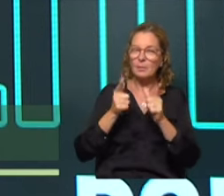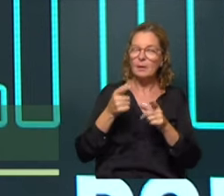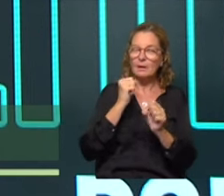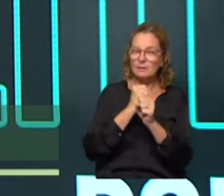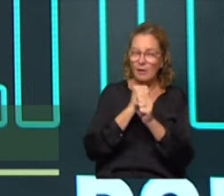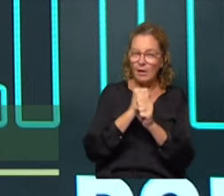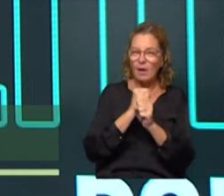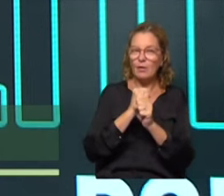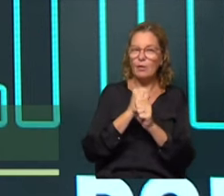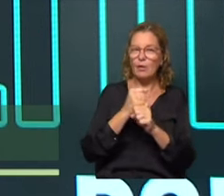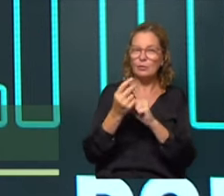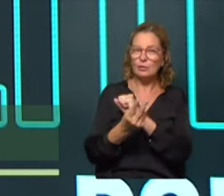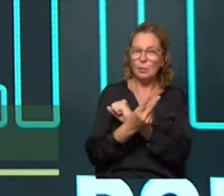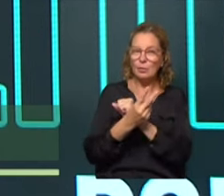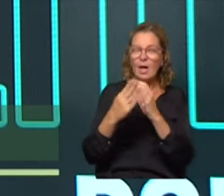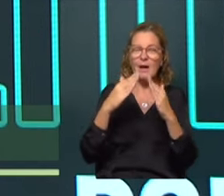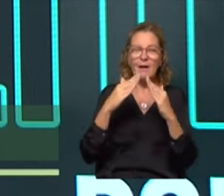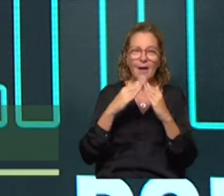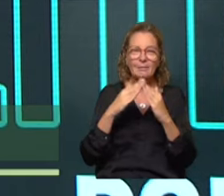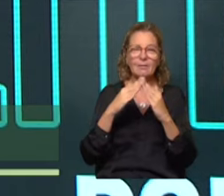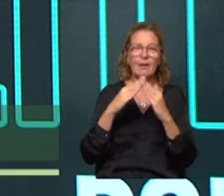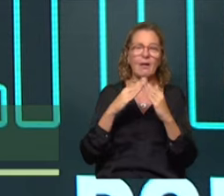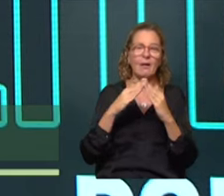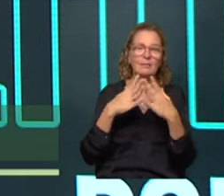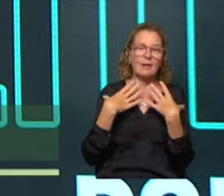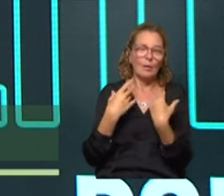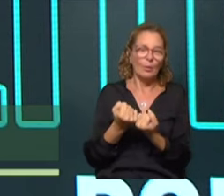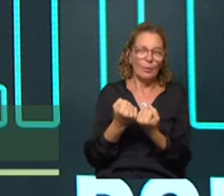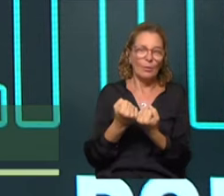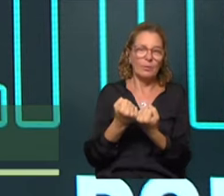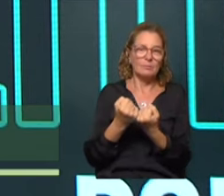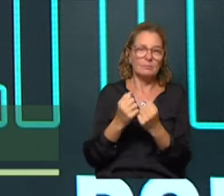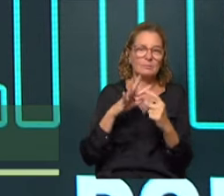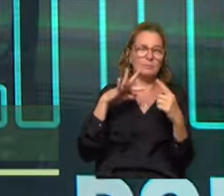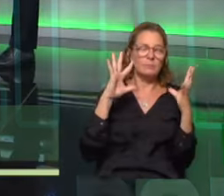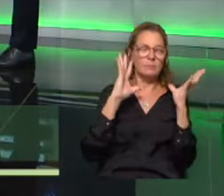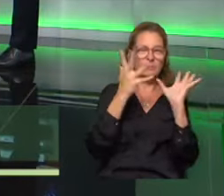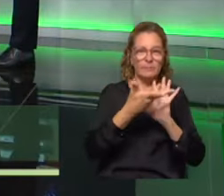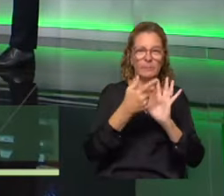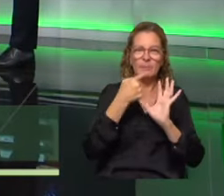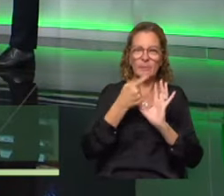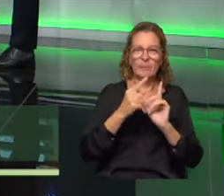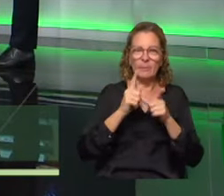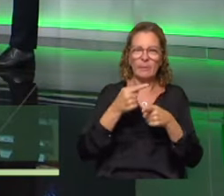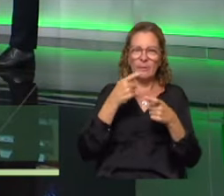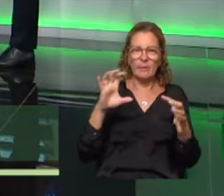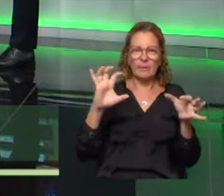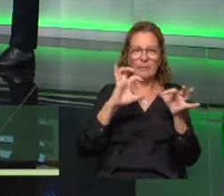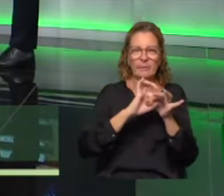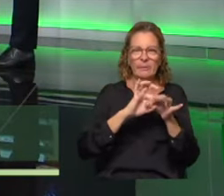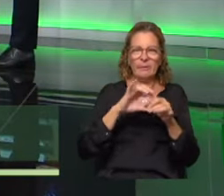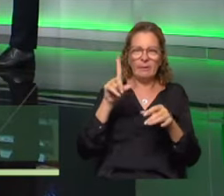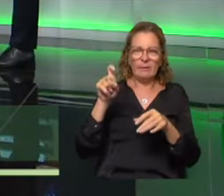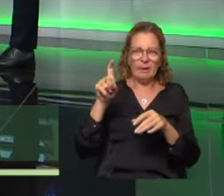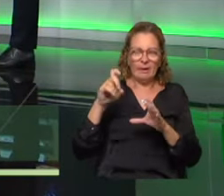empleo, lo que es la seguridad, vivienda, en la salud, en ambiente, hizo referencia sobre todo vinculado al agua y al